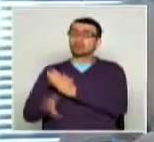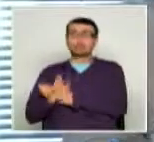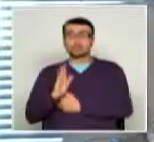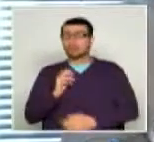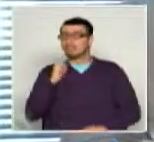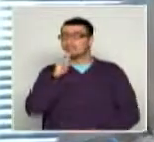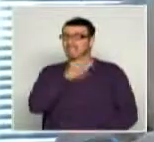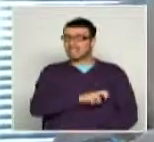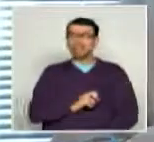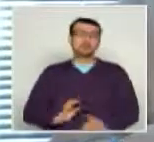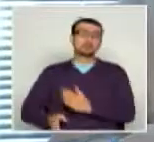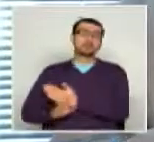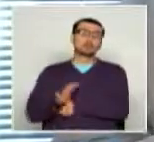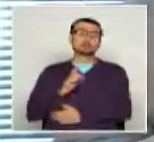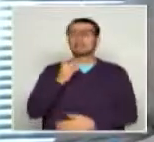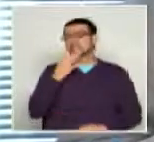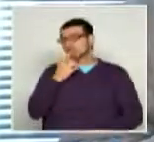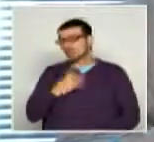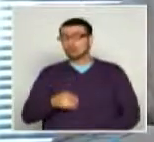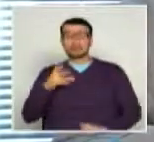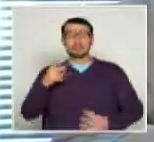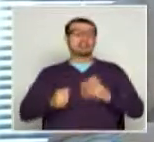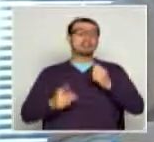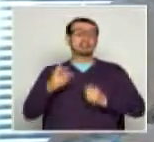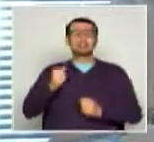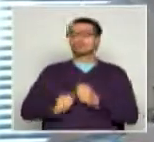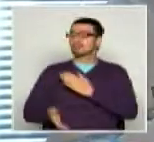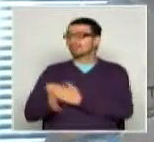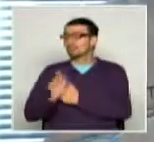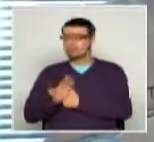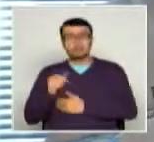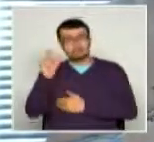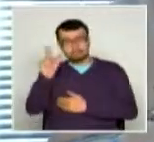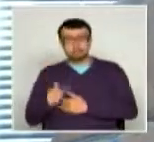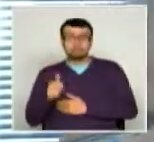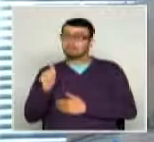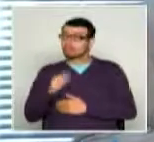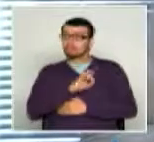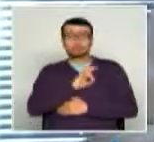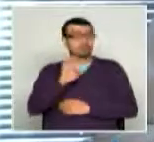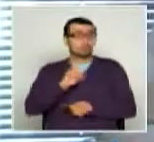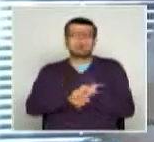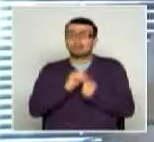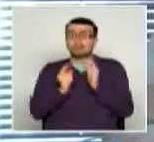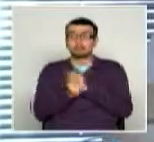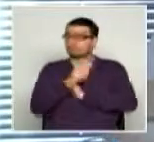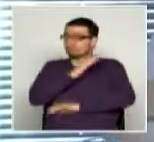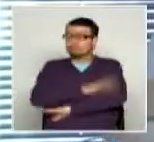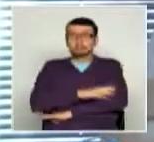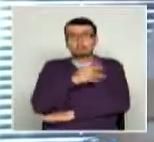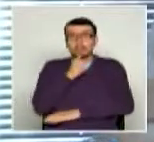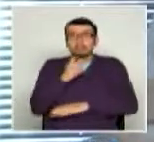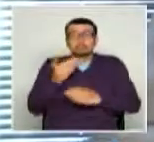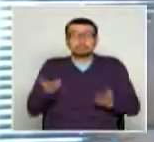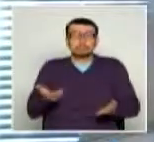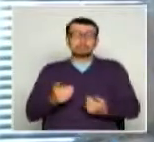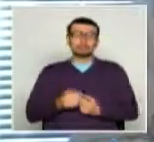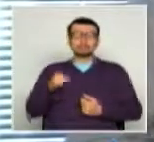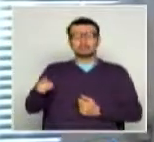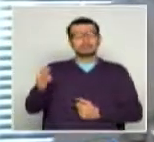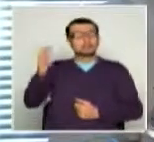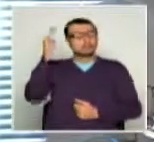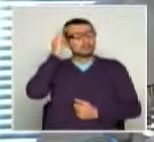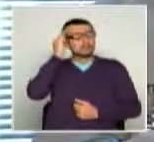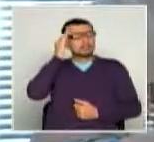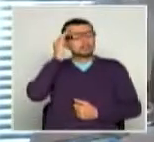sigue comiendo azúcares, sigue tomando su leche, entonces ese paciente nunca va a haber reflejado nada. Ahora, la parte mental de ese paciente hay